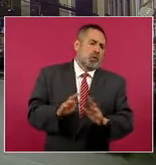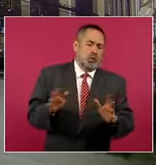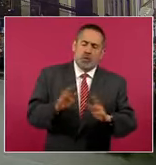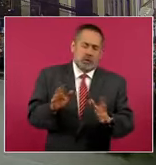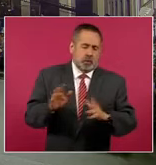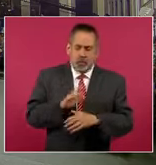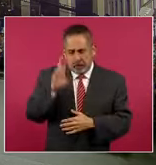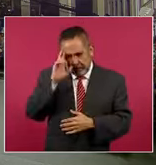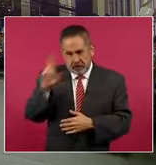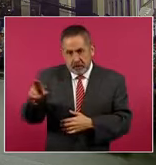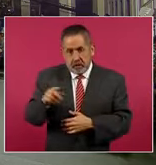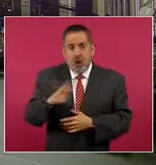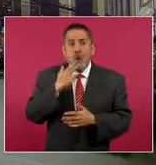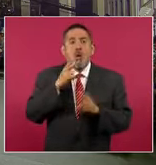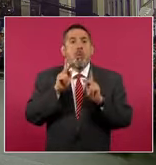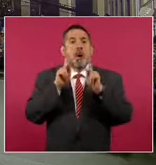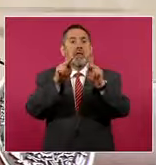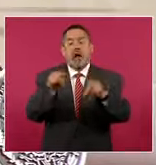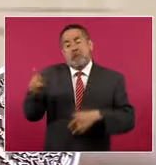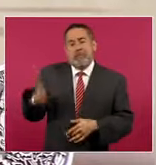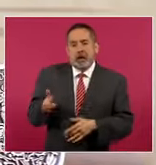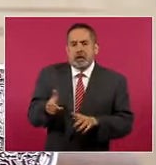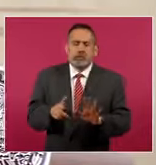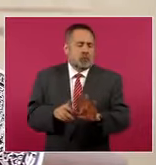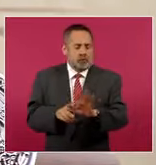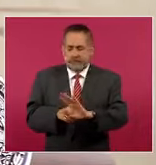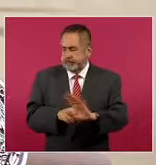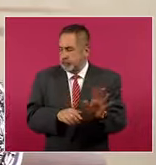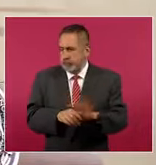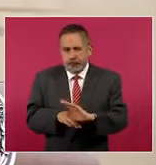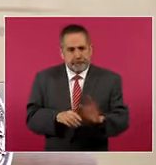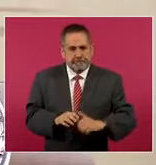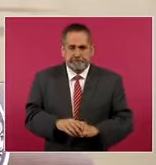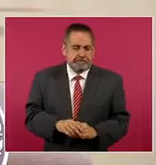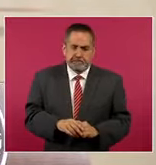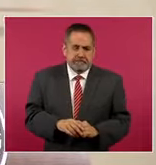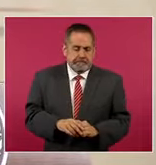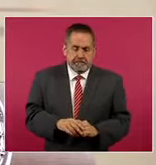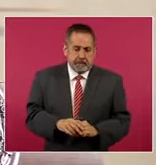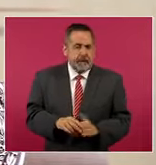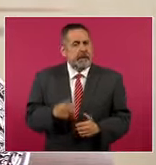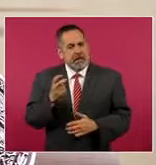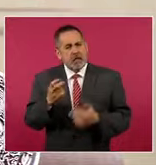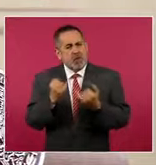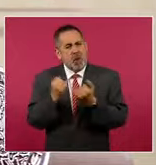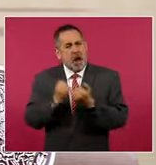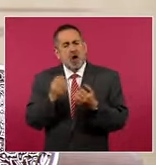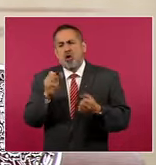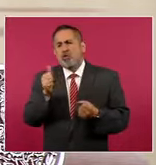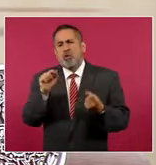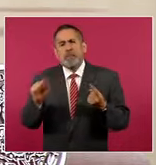por el uso del puente? Pero así en muchas otras obras,